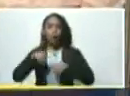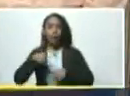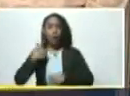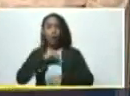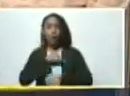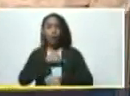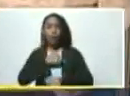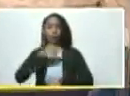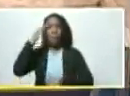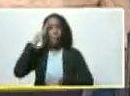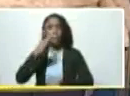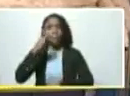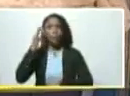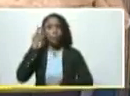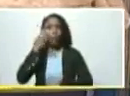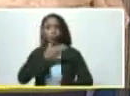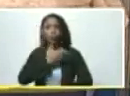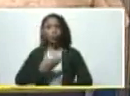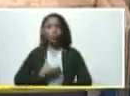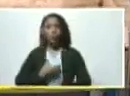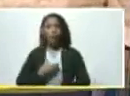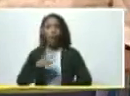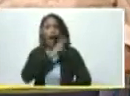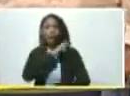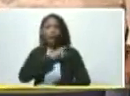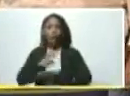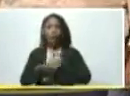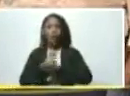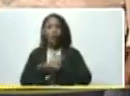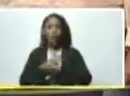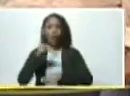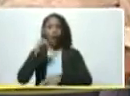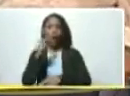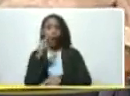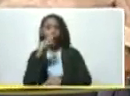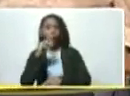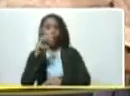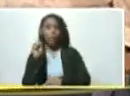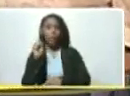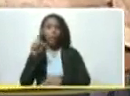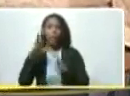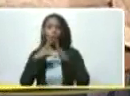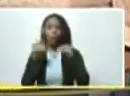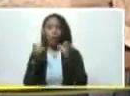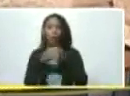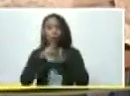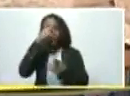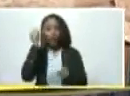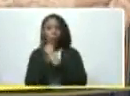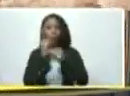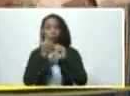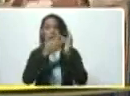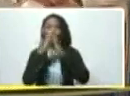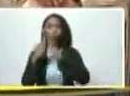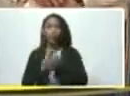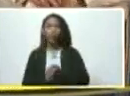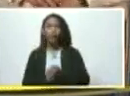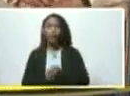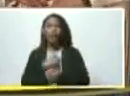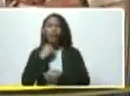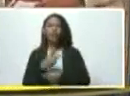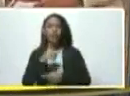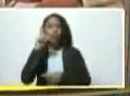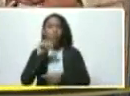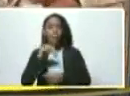alcaldesa Carmen Teresa, el jefe de gobierno de Caracas, Nahum, y todo el equipo de trabajo de la comunidad, la vocera